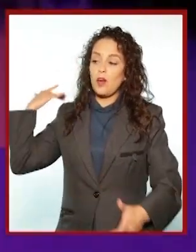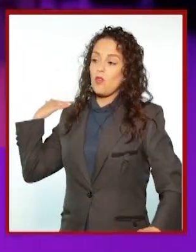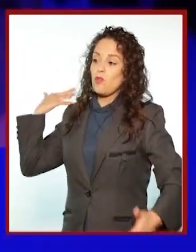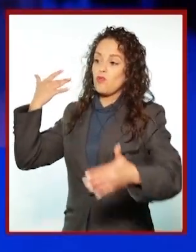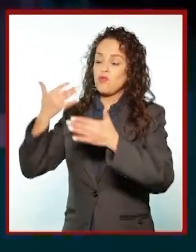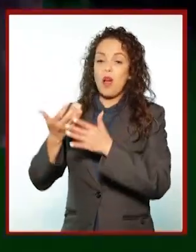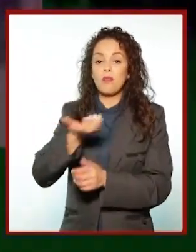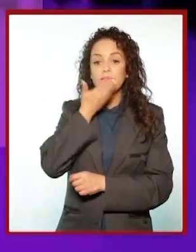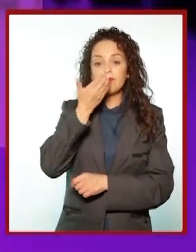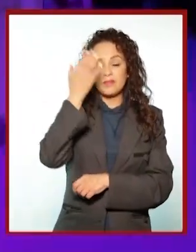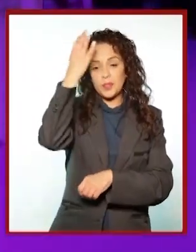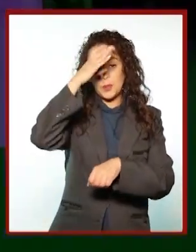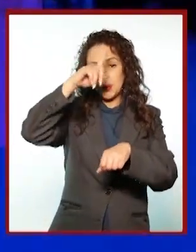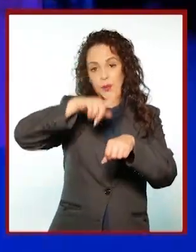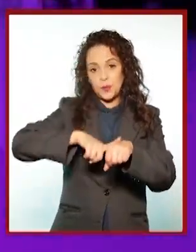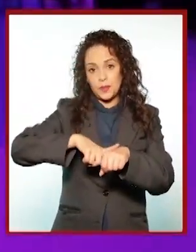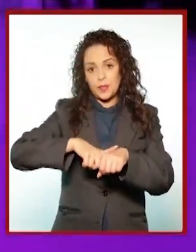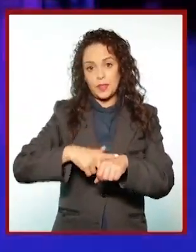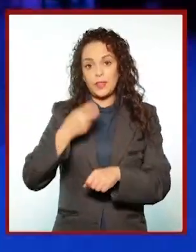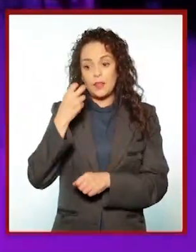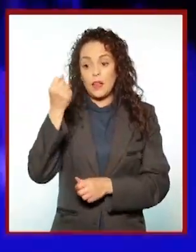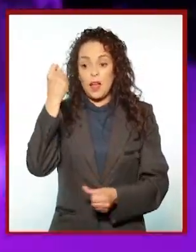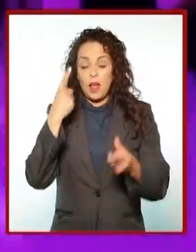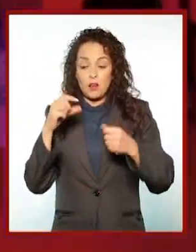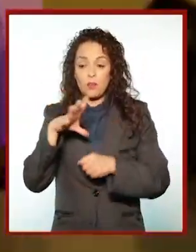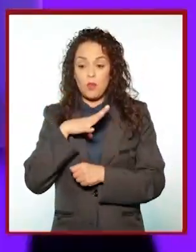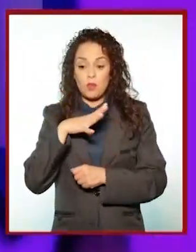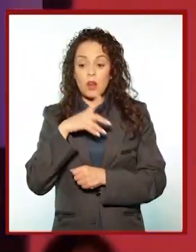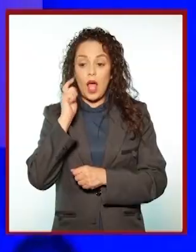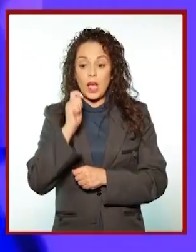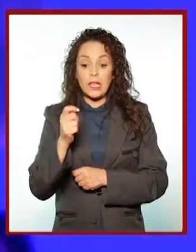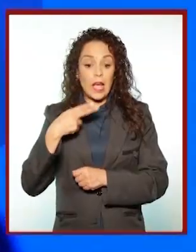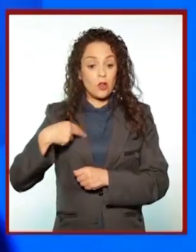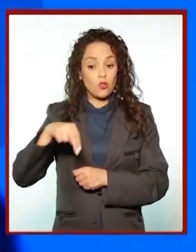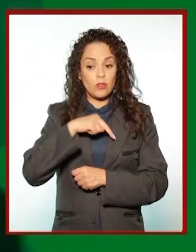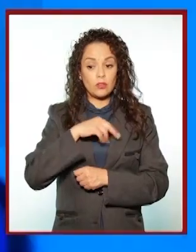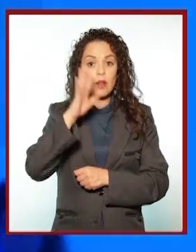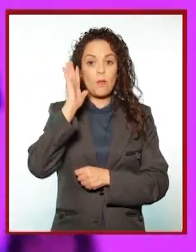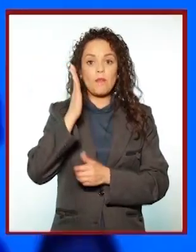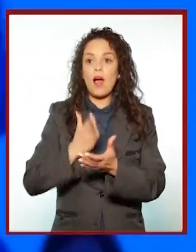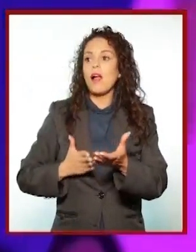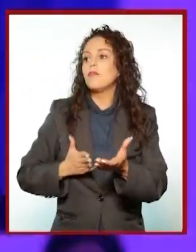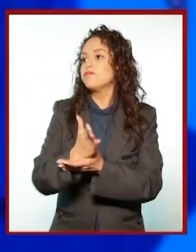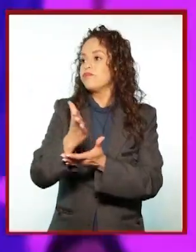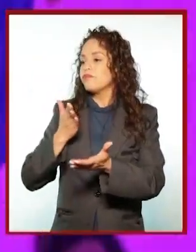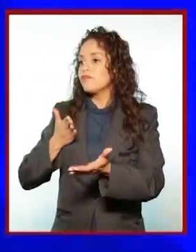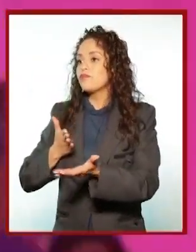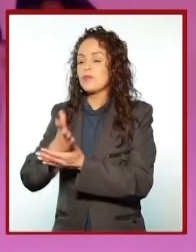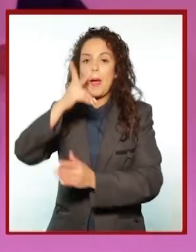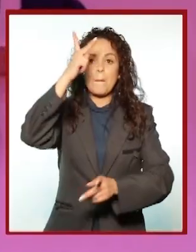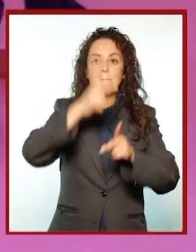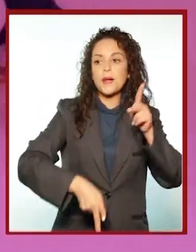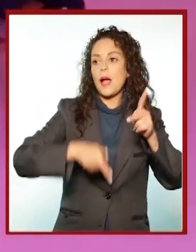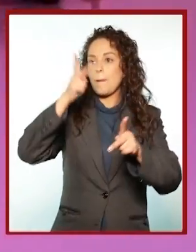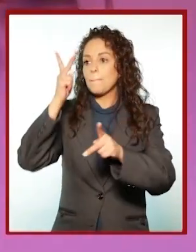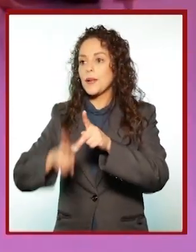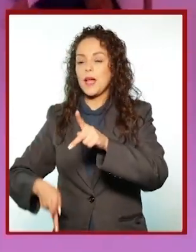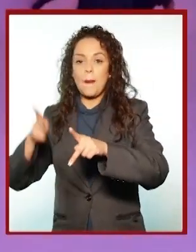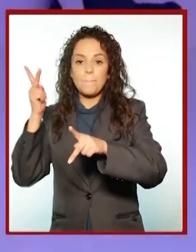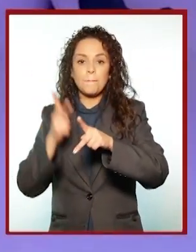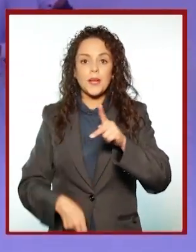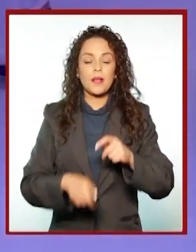culturales. Entonces ha habido pues casos en donde, claro, nosotros vamos a interrumpir el espacio público, vamos a interrumpir